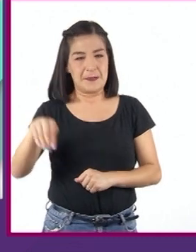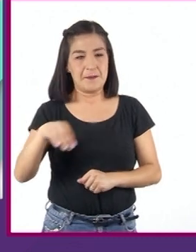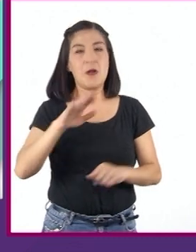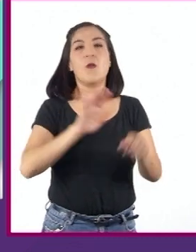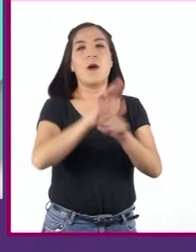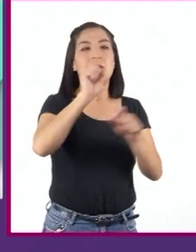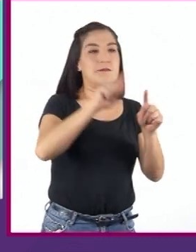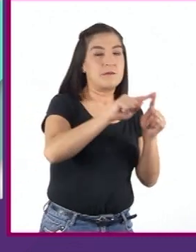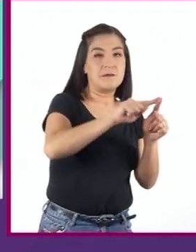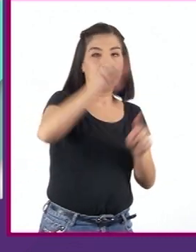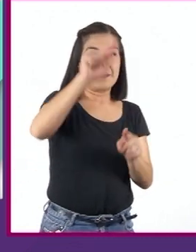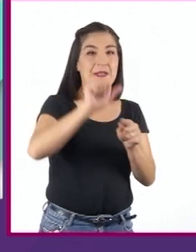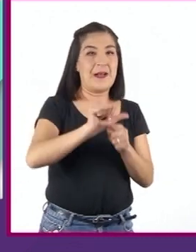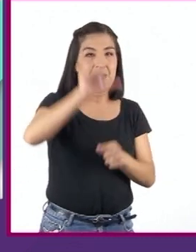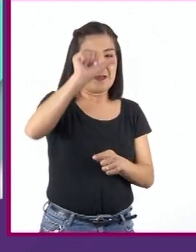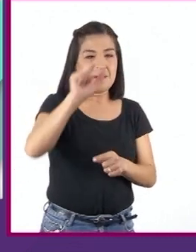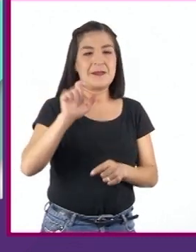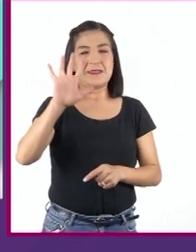5 centímetros.